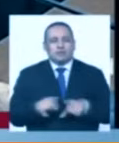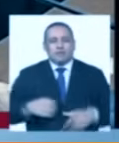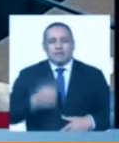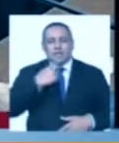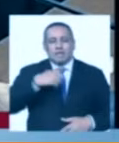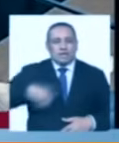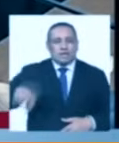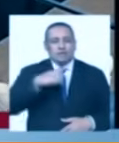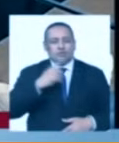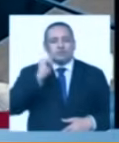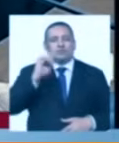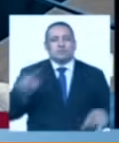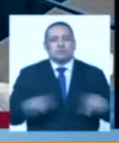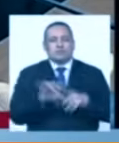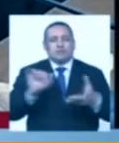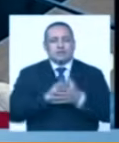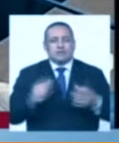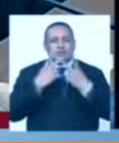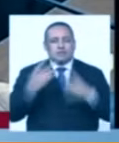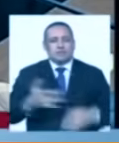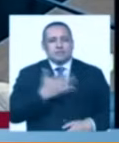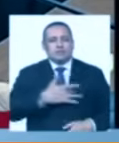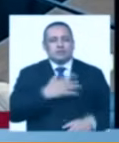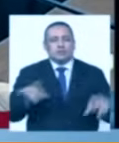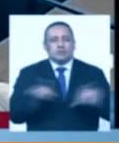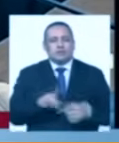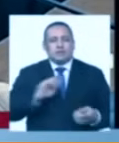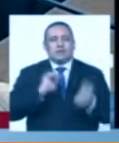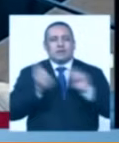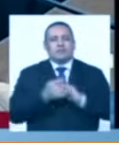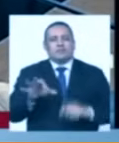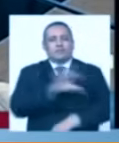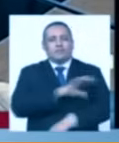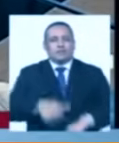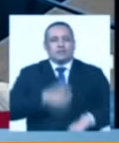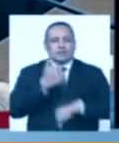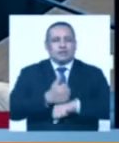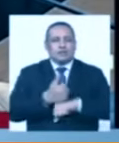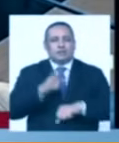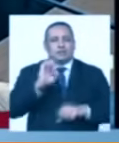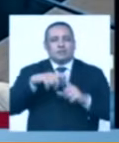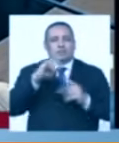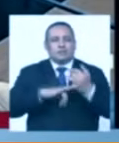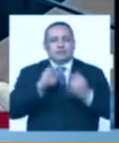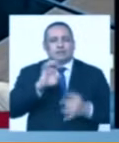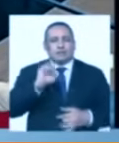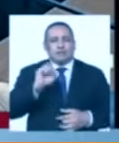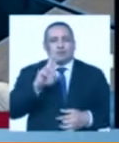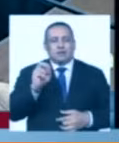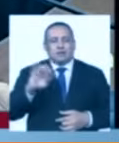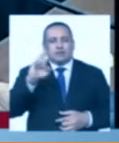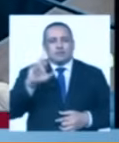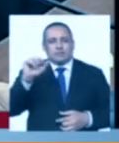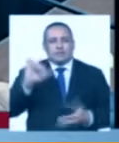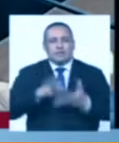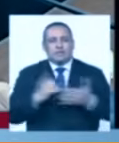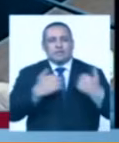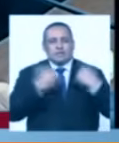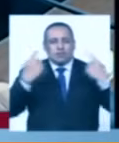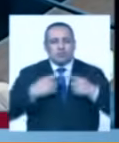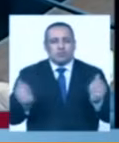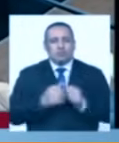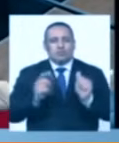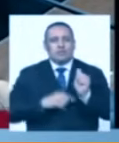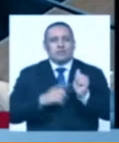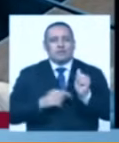estos testimonios que a usted la motivaron para el cambio de la fiscal Bersabet Revilla, quien llevaba el caso de su